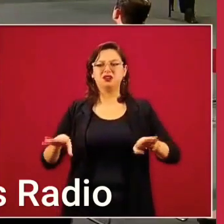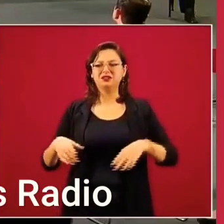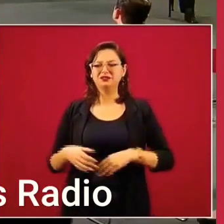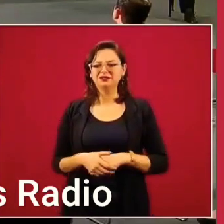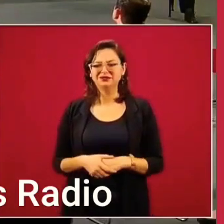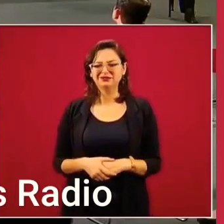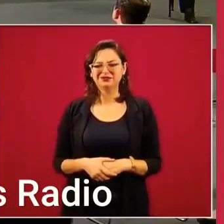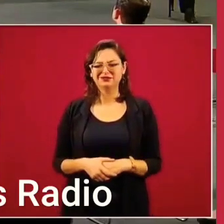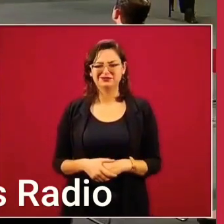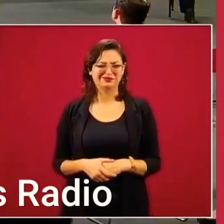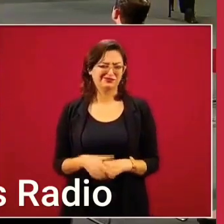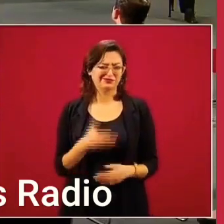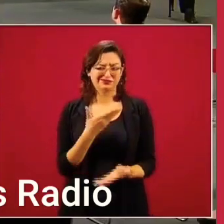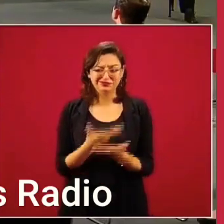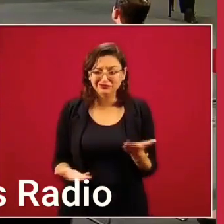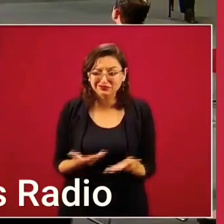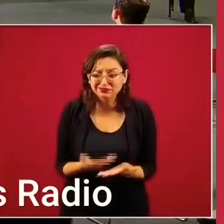Eso ya no